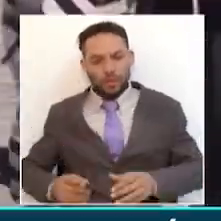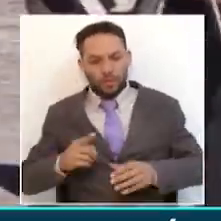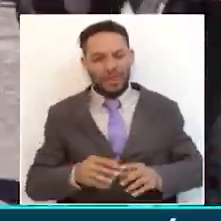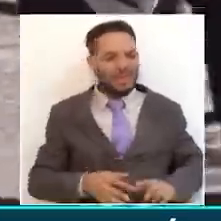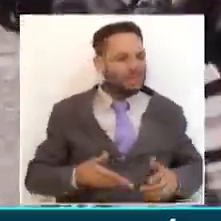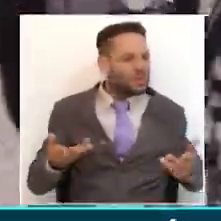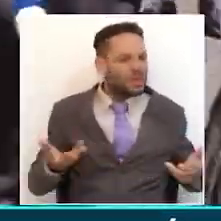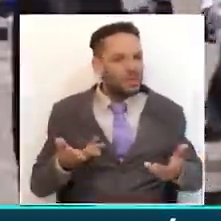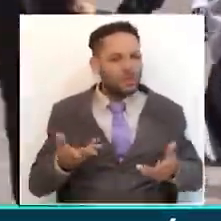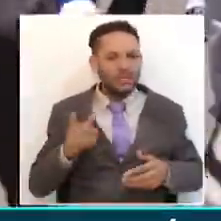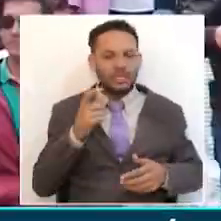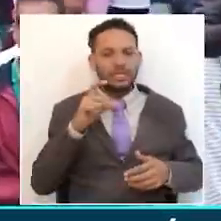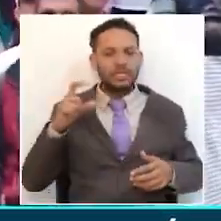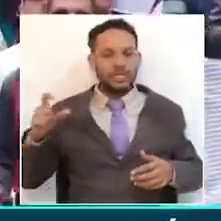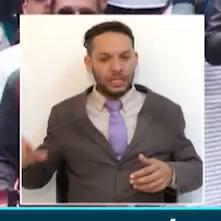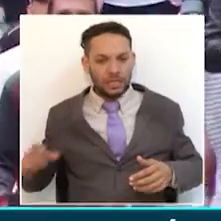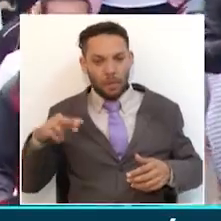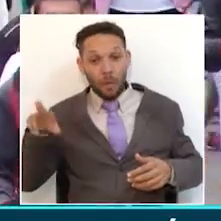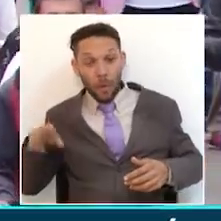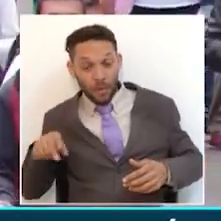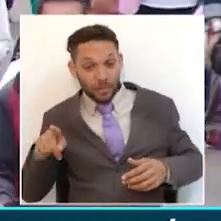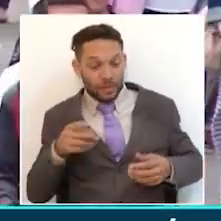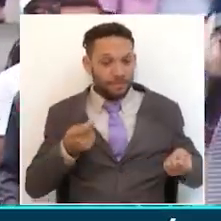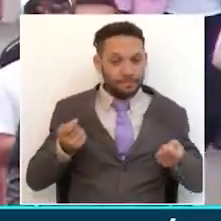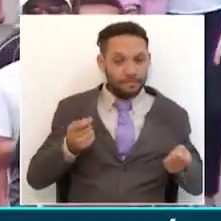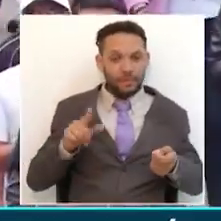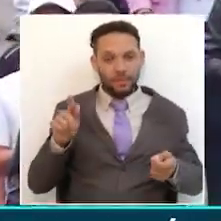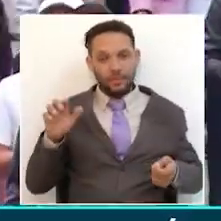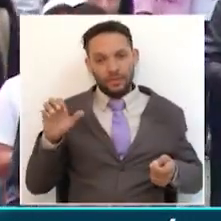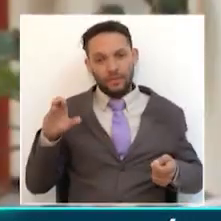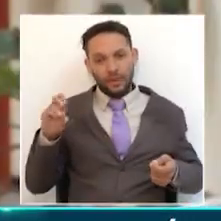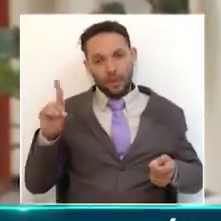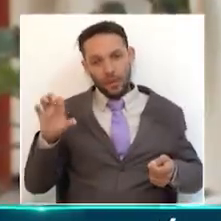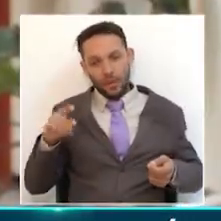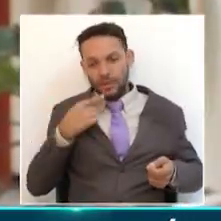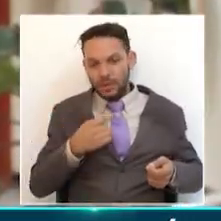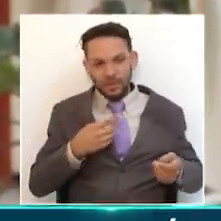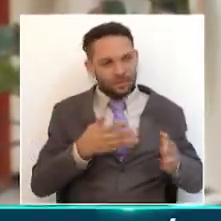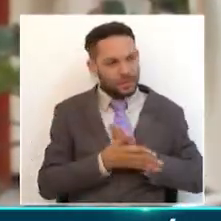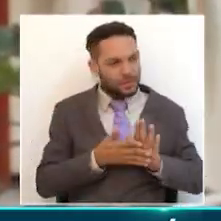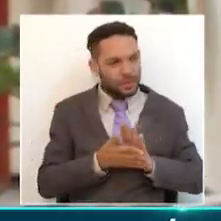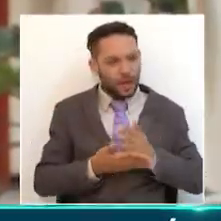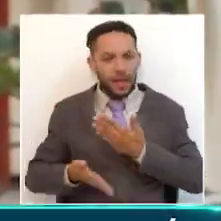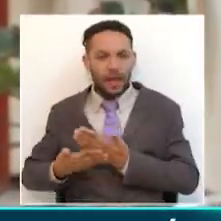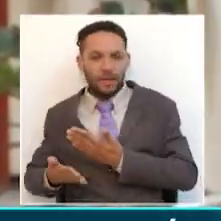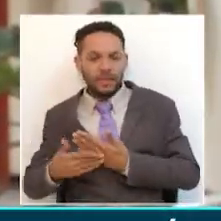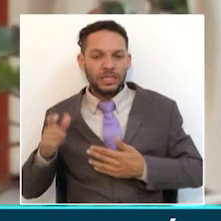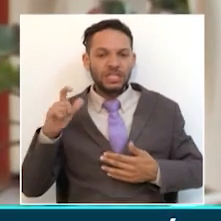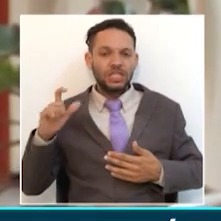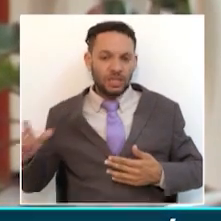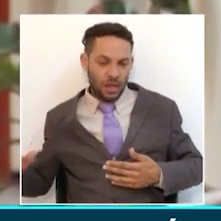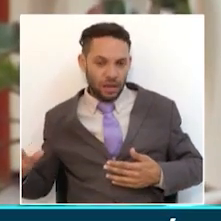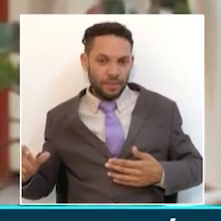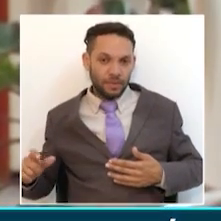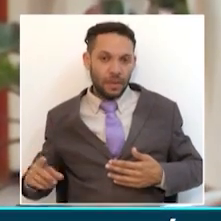y en el municipio de Chinchiná. Ante estas disposiciones, FECODE tiene algunos reparos. Hasta el momento solo se ha reportado el municipio de Chinchiná,